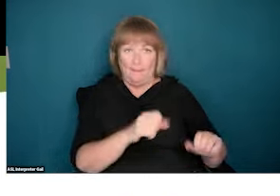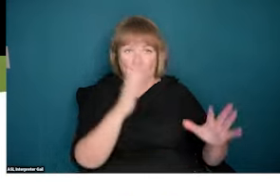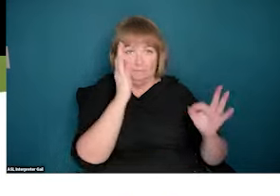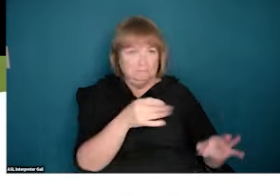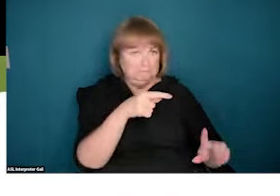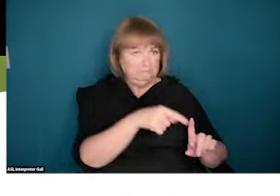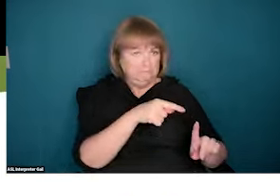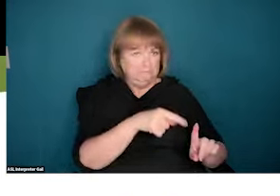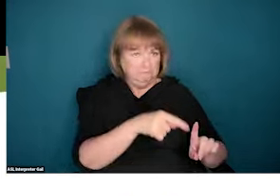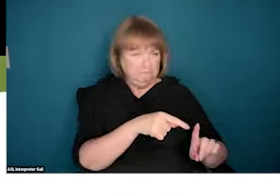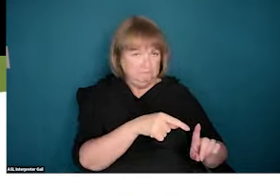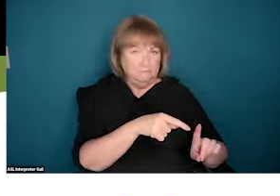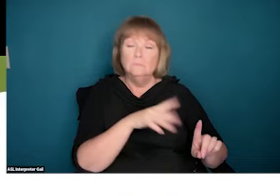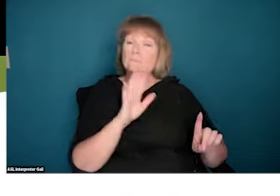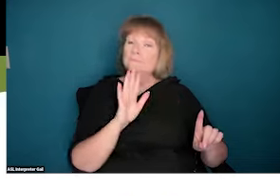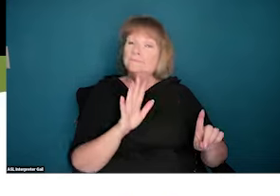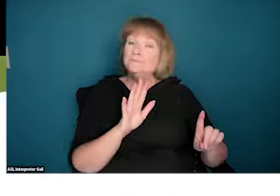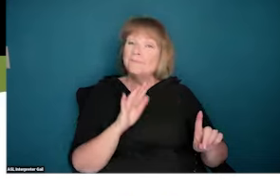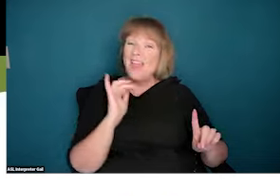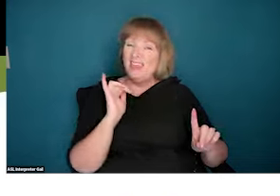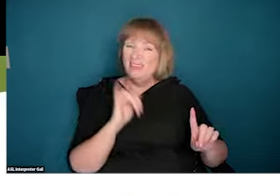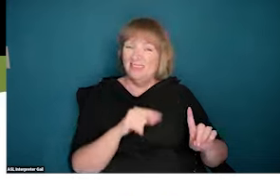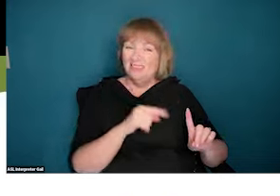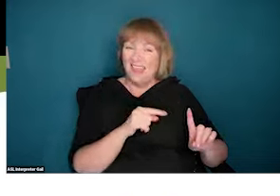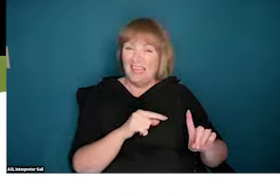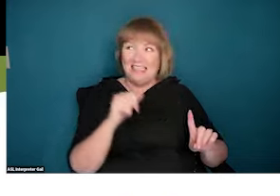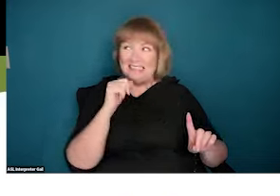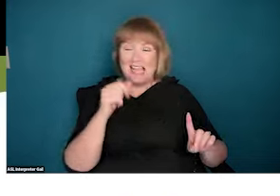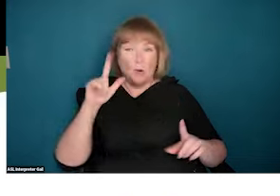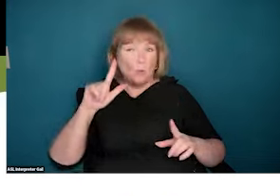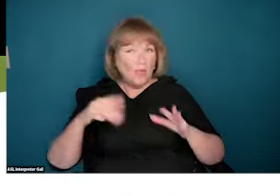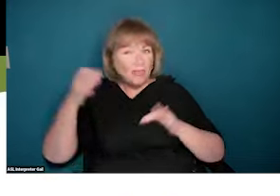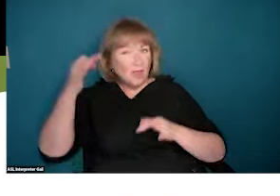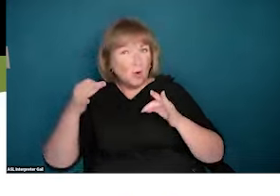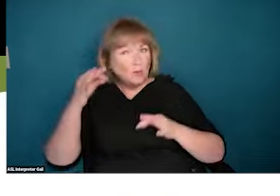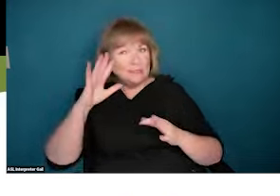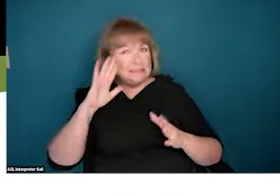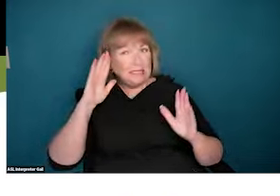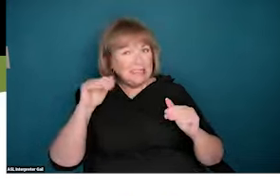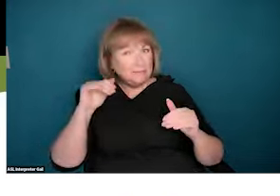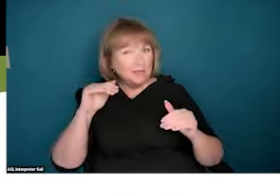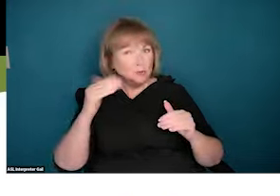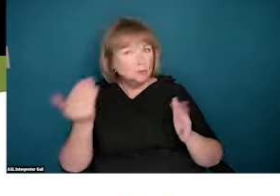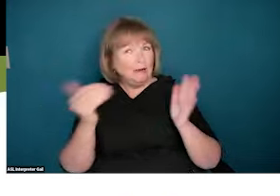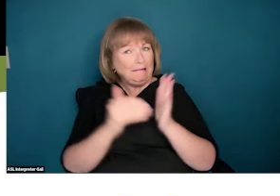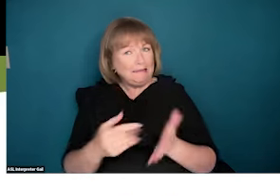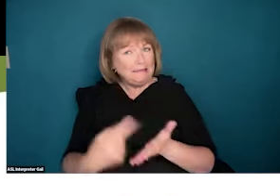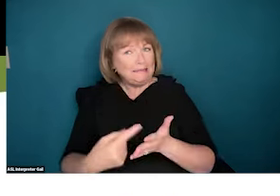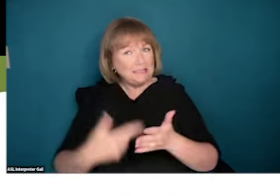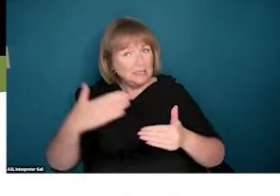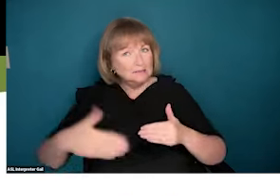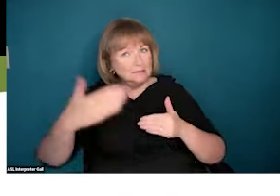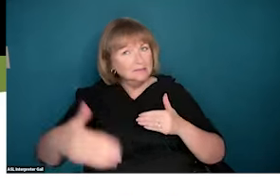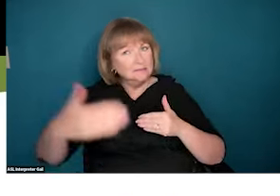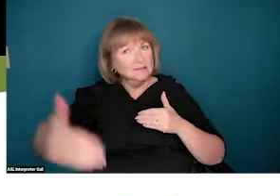proceso dinámico y en este momento, al momento cuando le dan la custodia, ya están diciendo